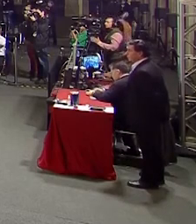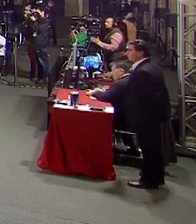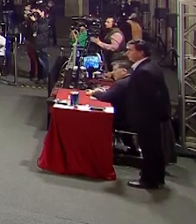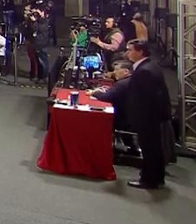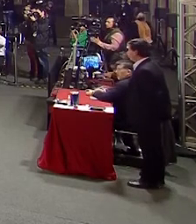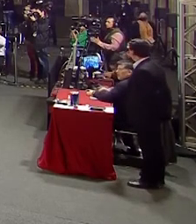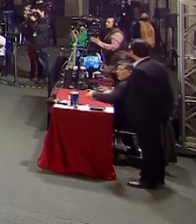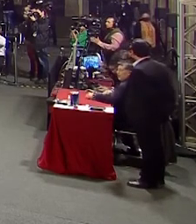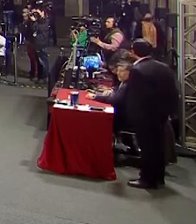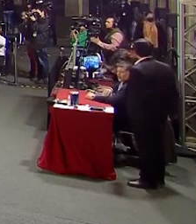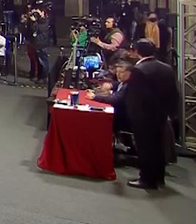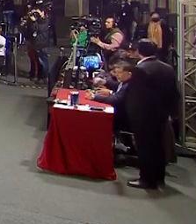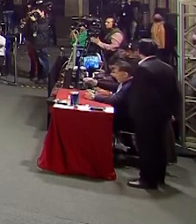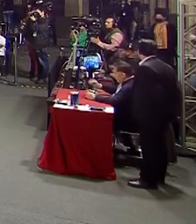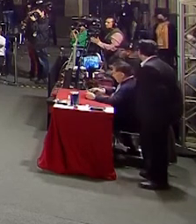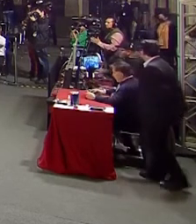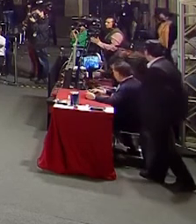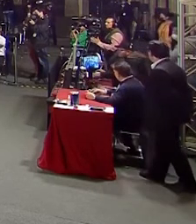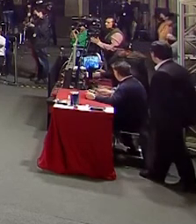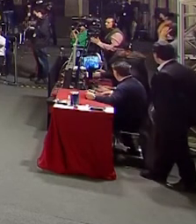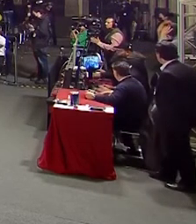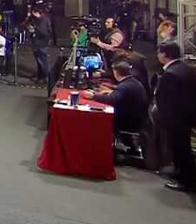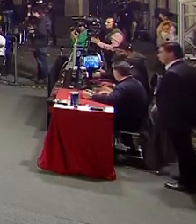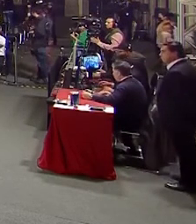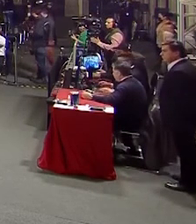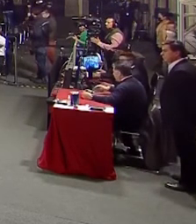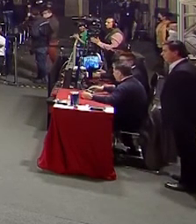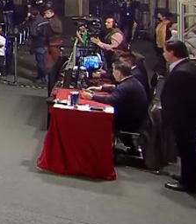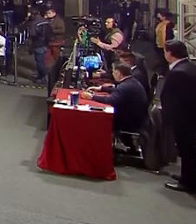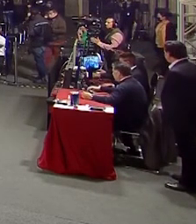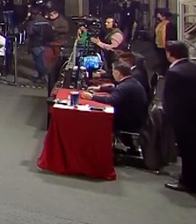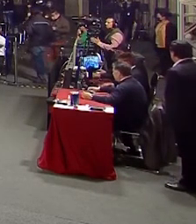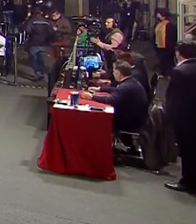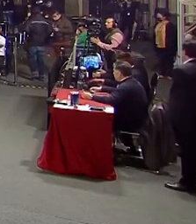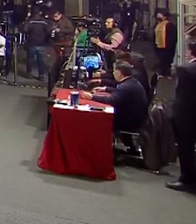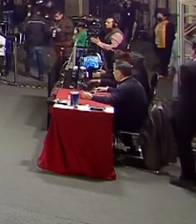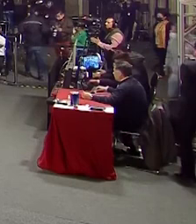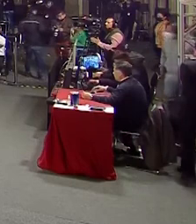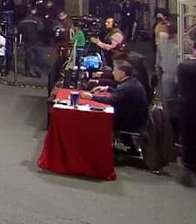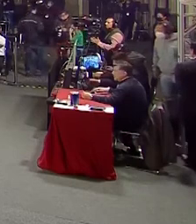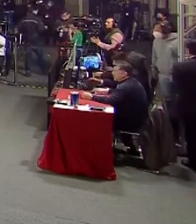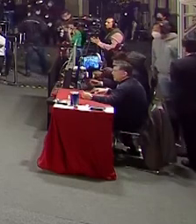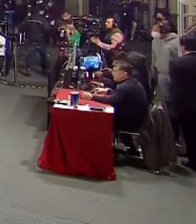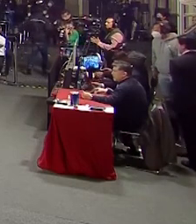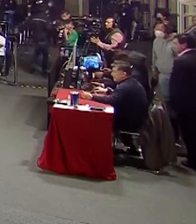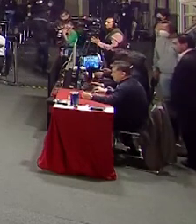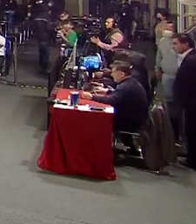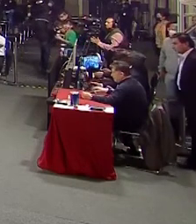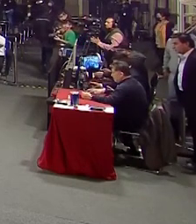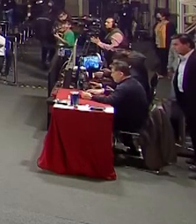a pasar un video, un saludo breve de Katia